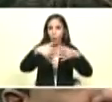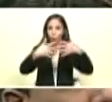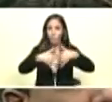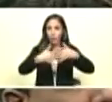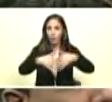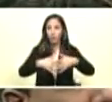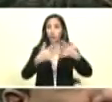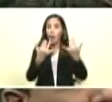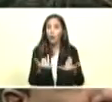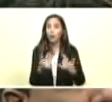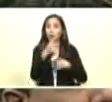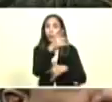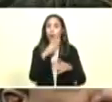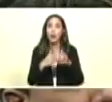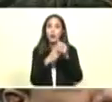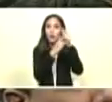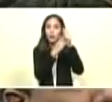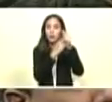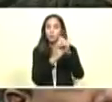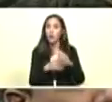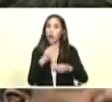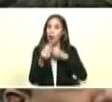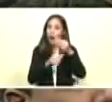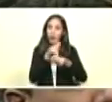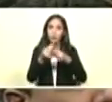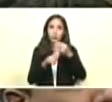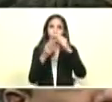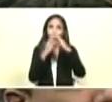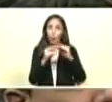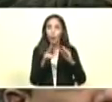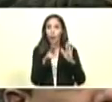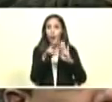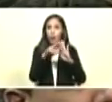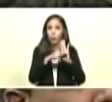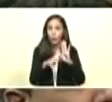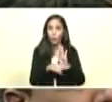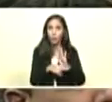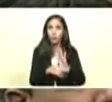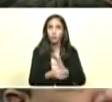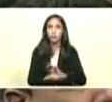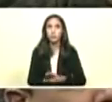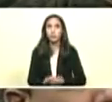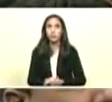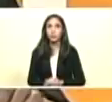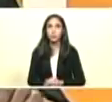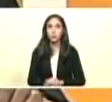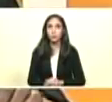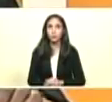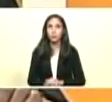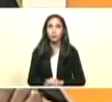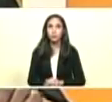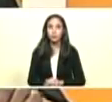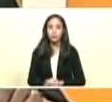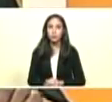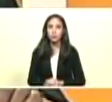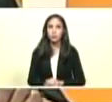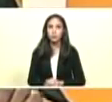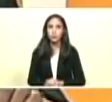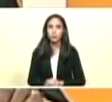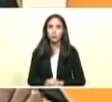Ejerce la jefatura, absoluta y total, ¿oyó? Ordene Pequivén. Bueno, a la empresa